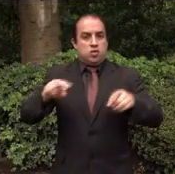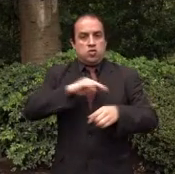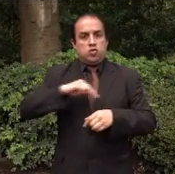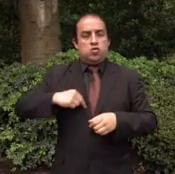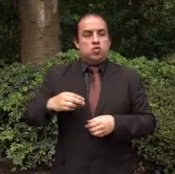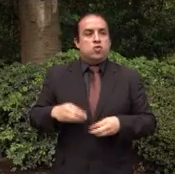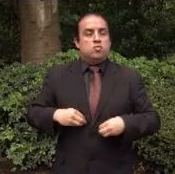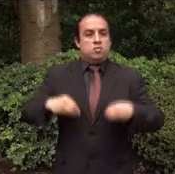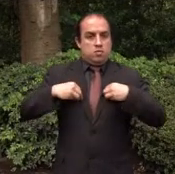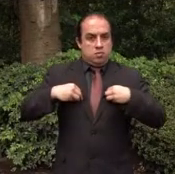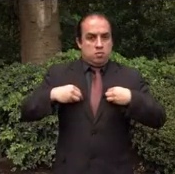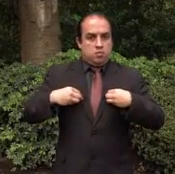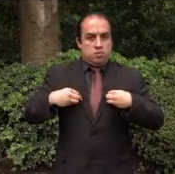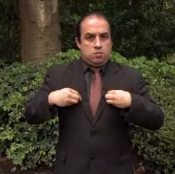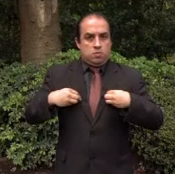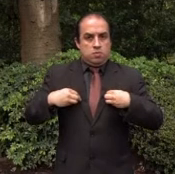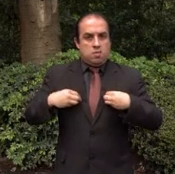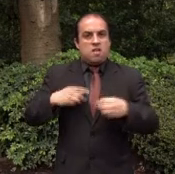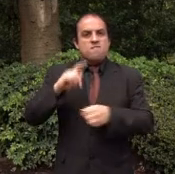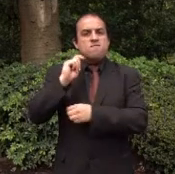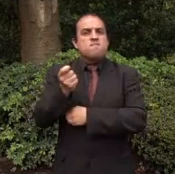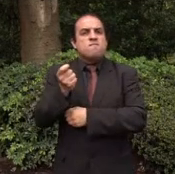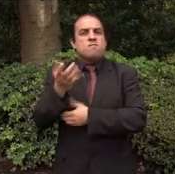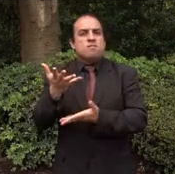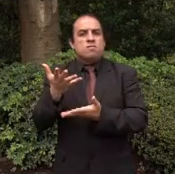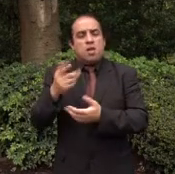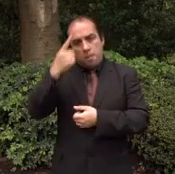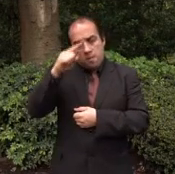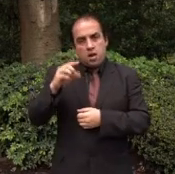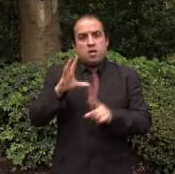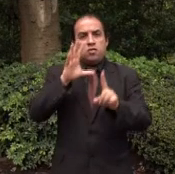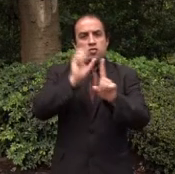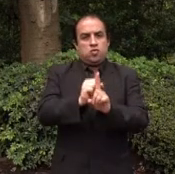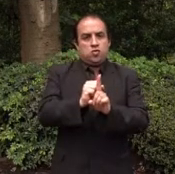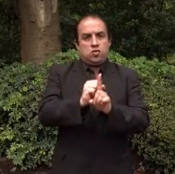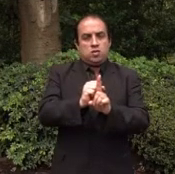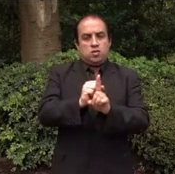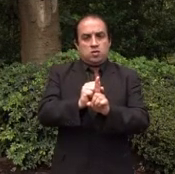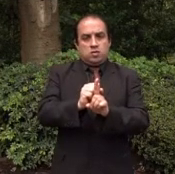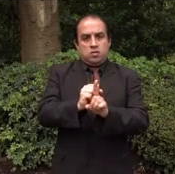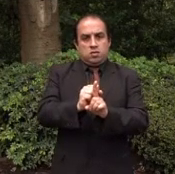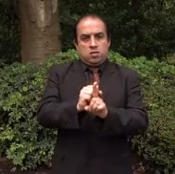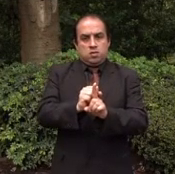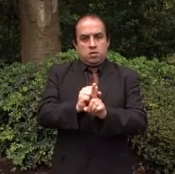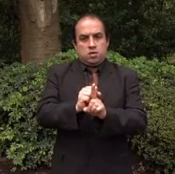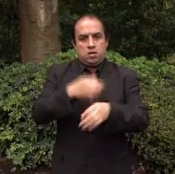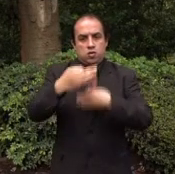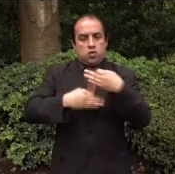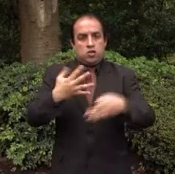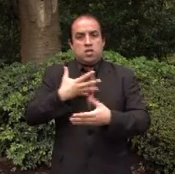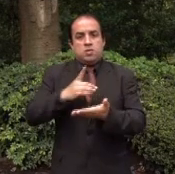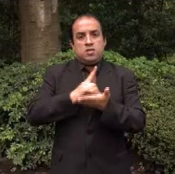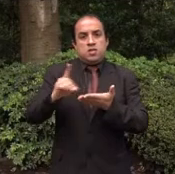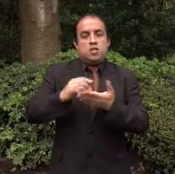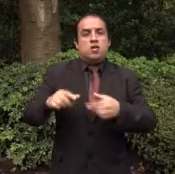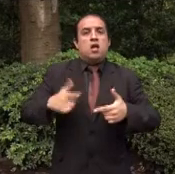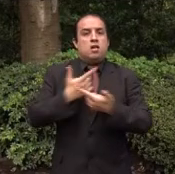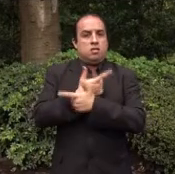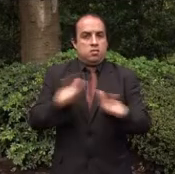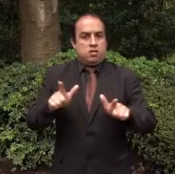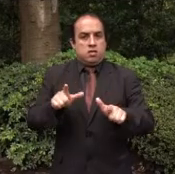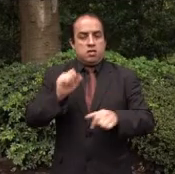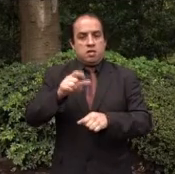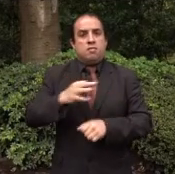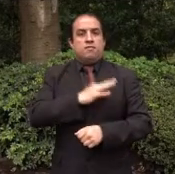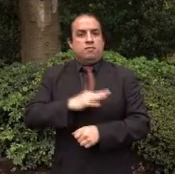¿para qué vivir? Justamente para lograr lo que sostuviera Ricardo Flores Magón. Todos tenemos el derecho a ser libres y a ser